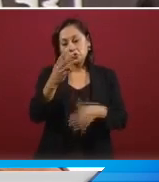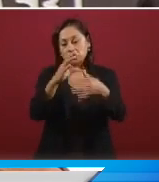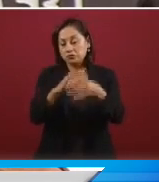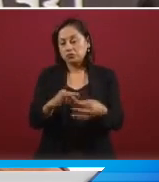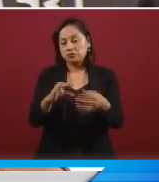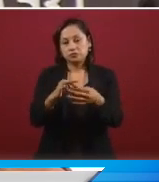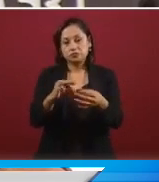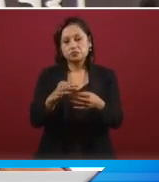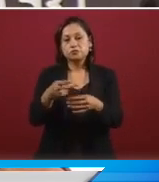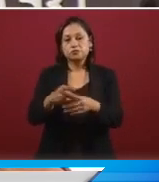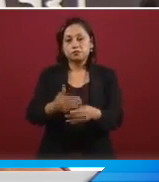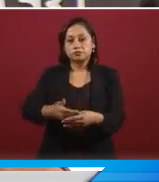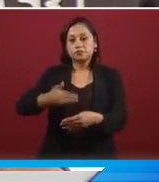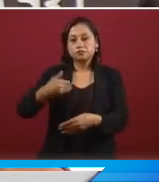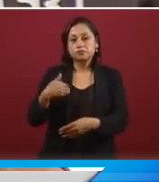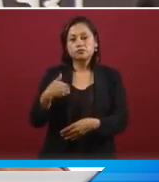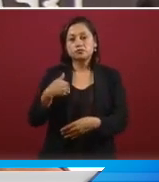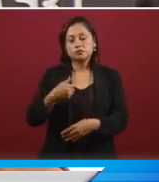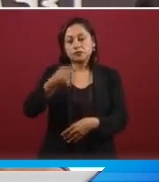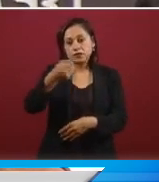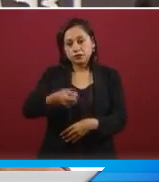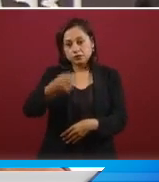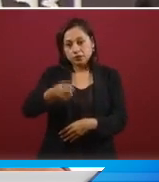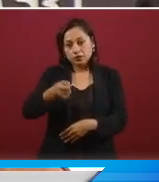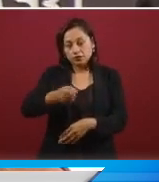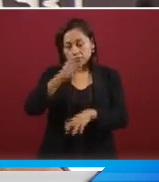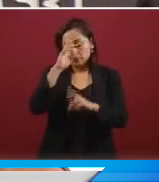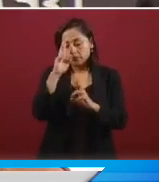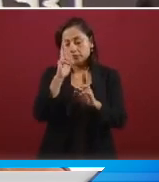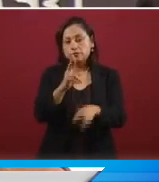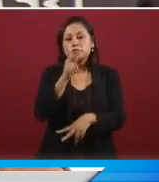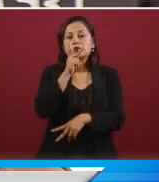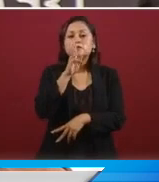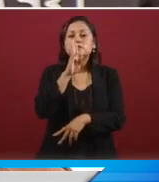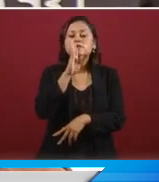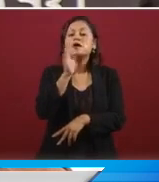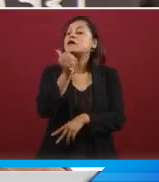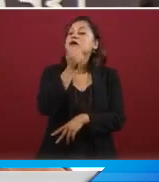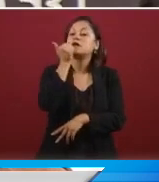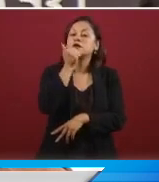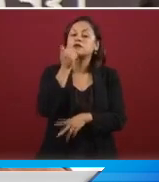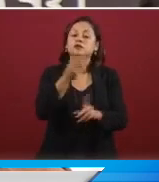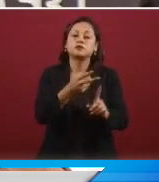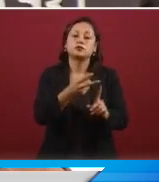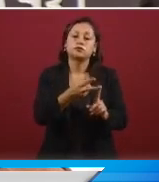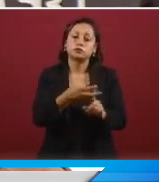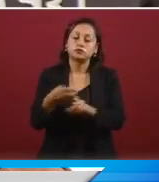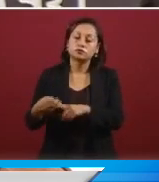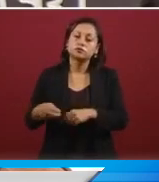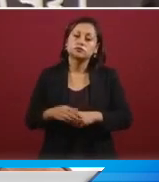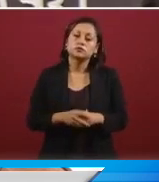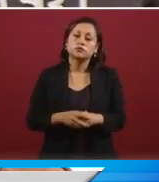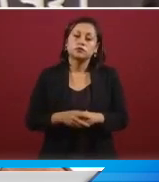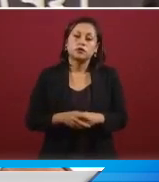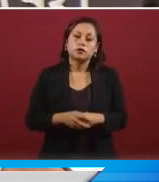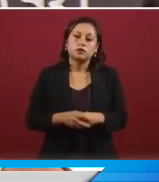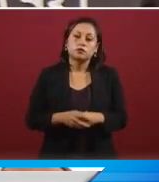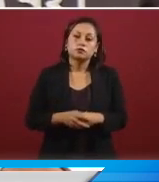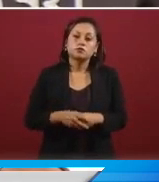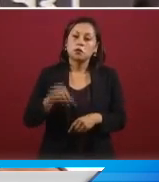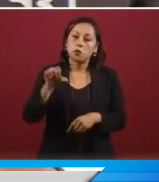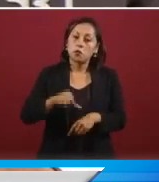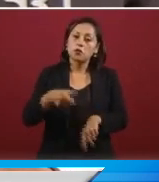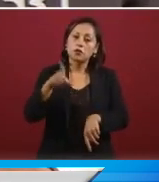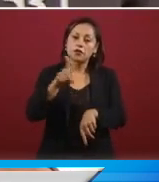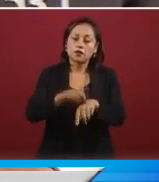caso Ayotzinapa, Omar Gómez Trejo, adelantó que la próxima semana citará a declarar al exgobernador de Guerrero, Ángel Aguirre, y al ex